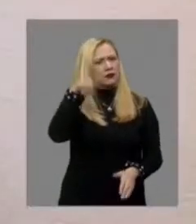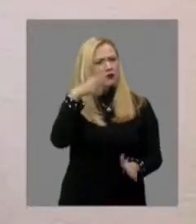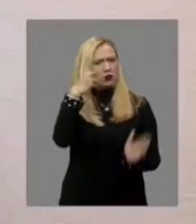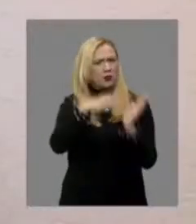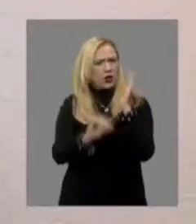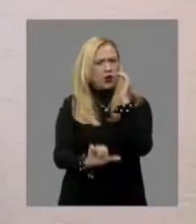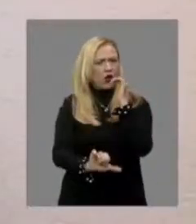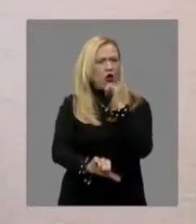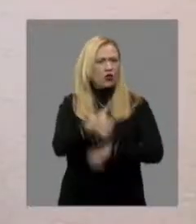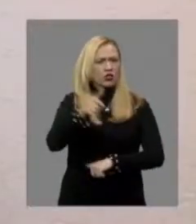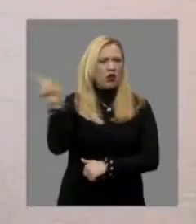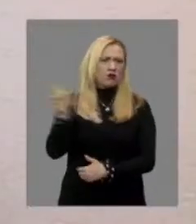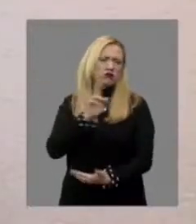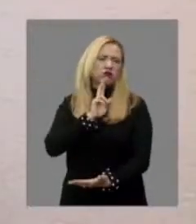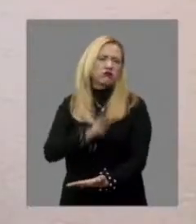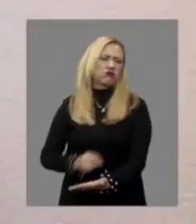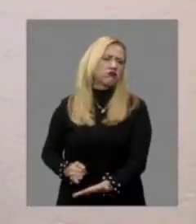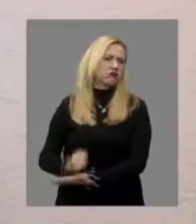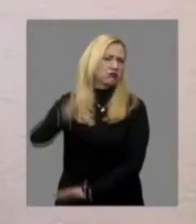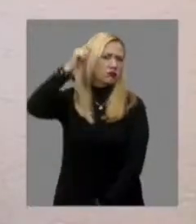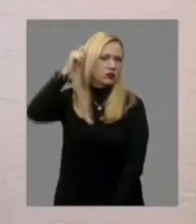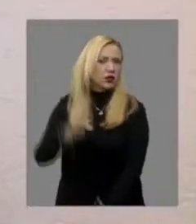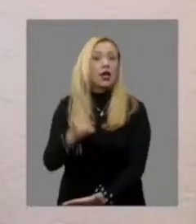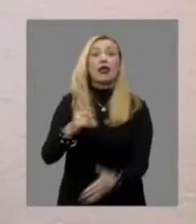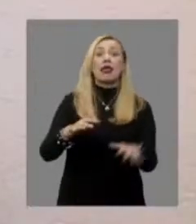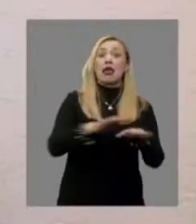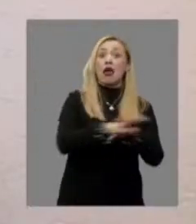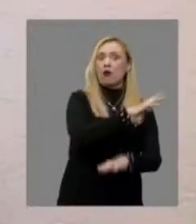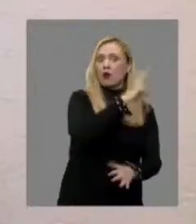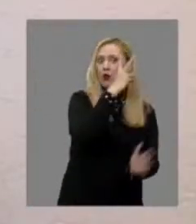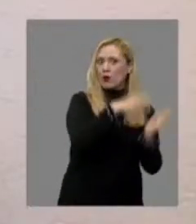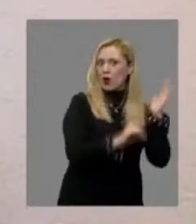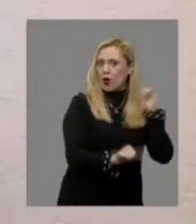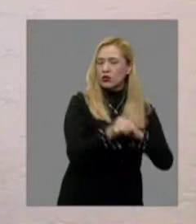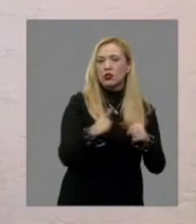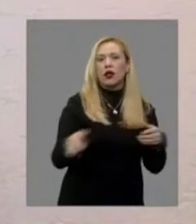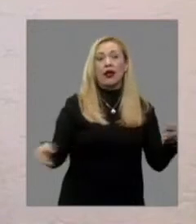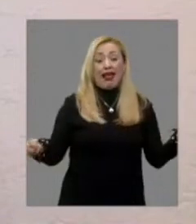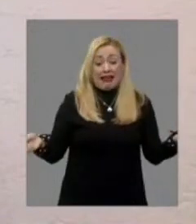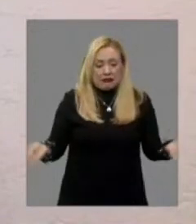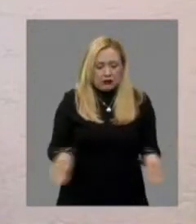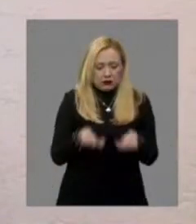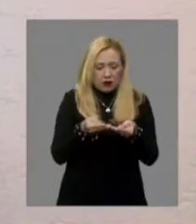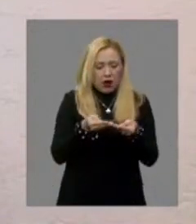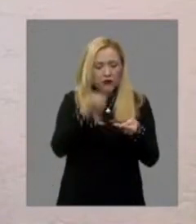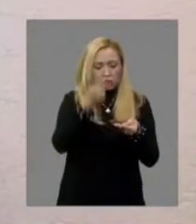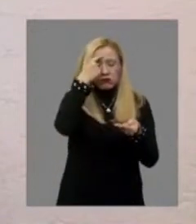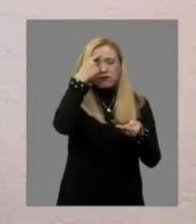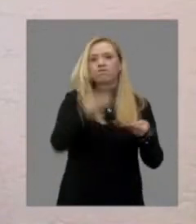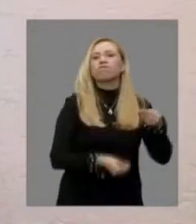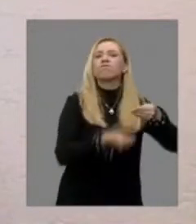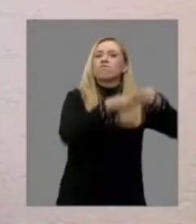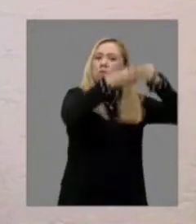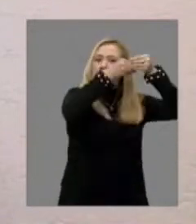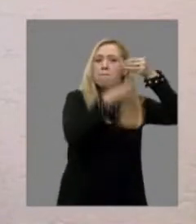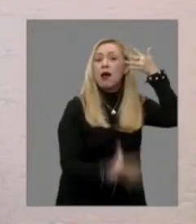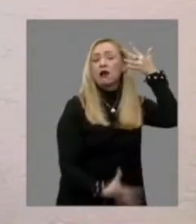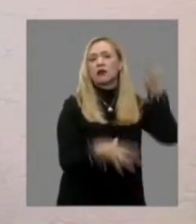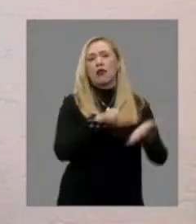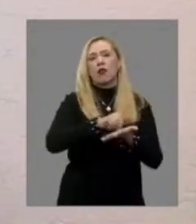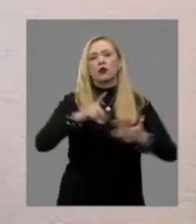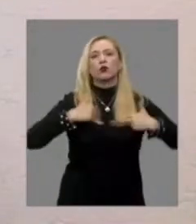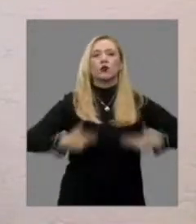293/2011 y la reforma de 2011, se amplió el catálogo de derechos humanos que integran el parámetro de regularidad